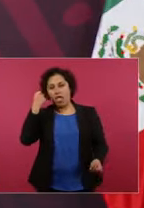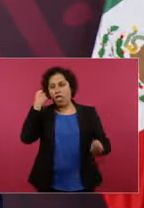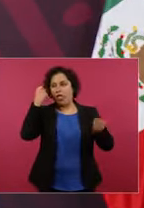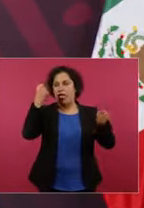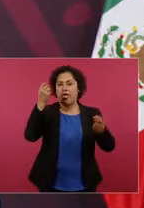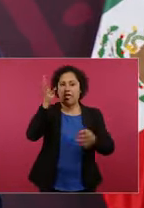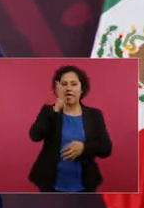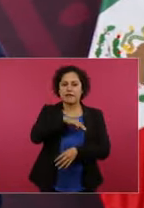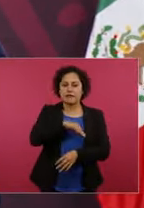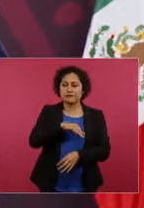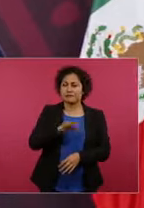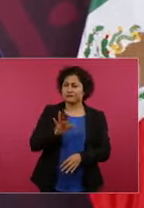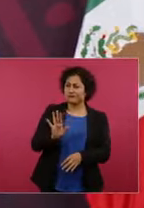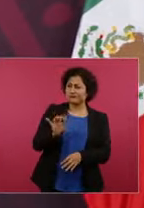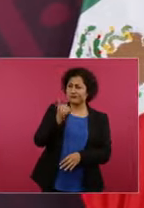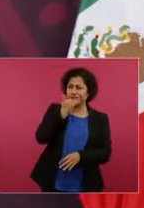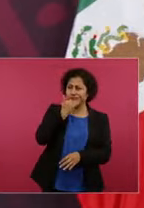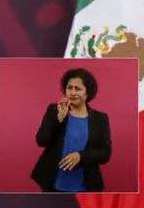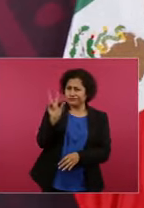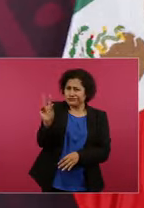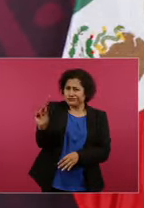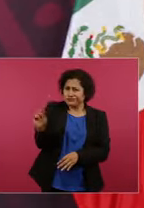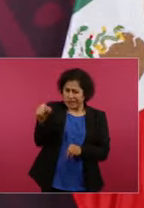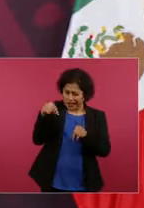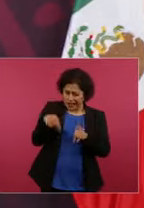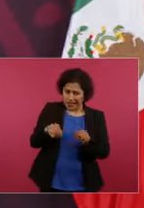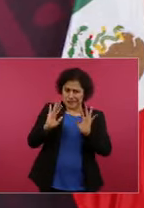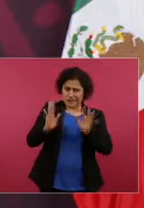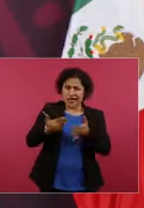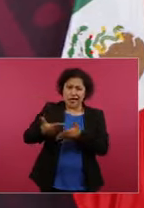No, nosotros somos herederos de grandes civilizaciones.